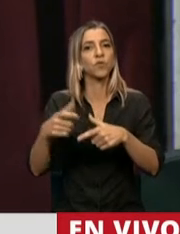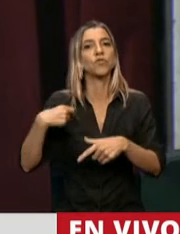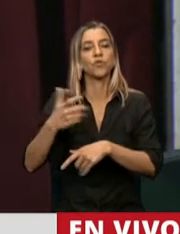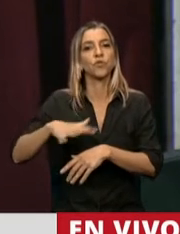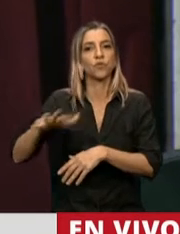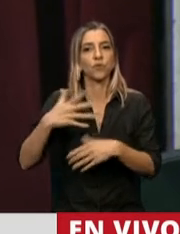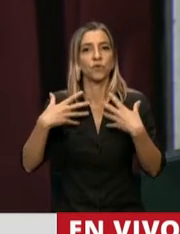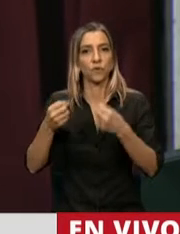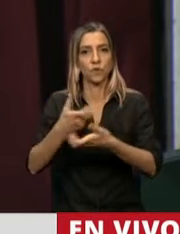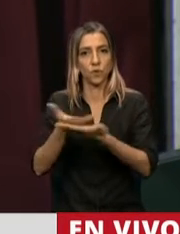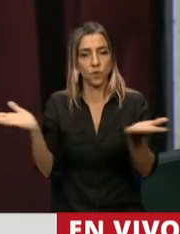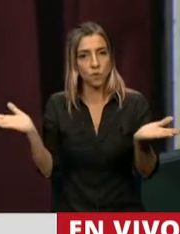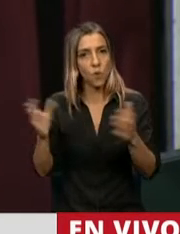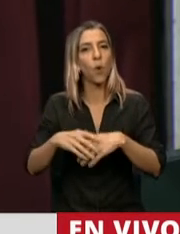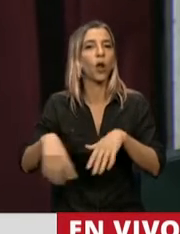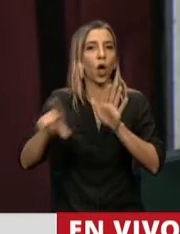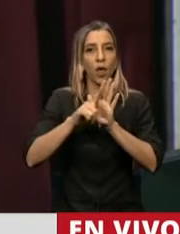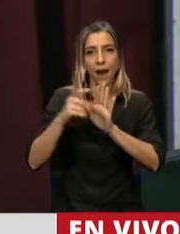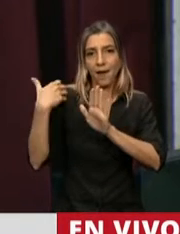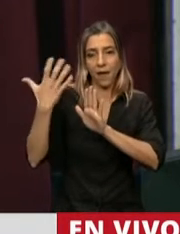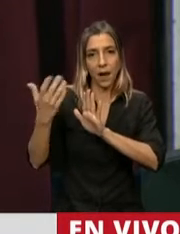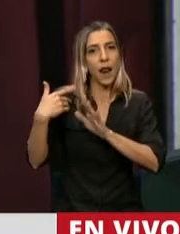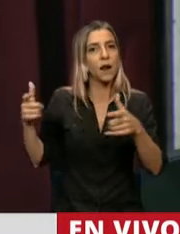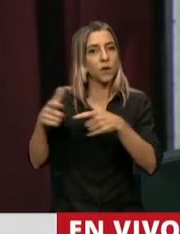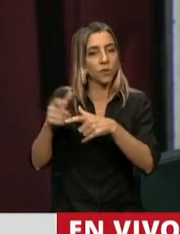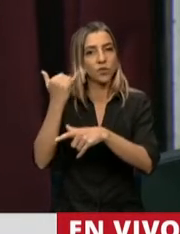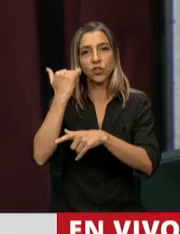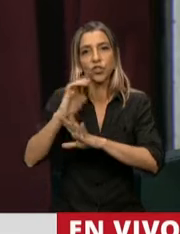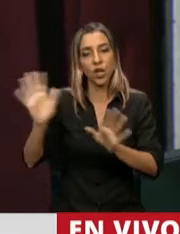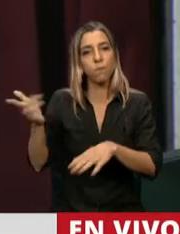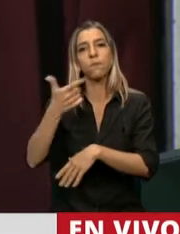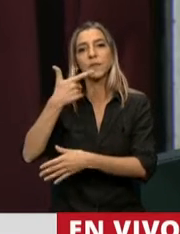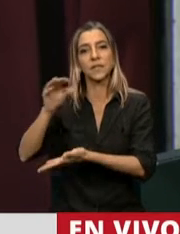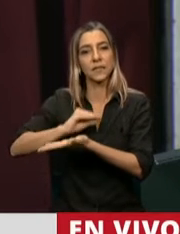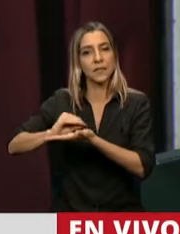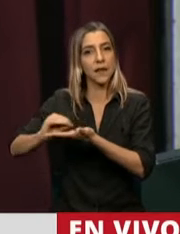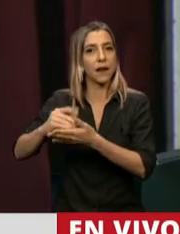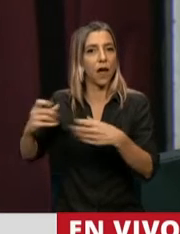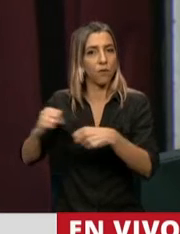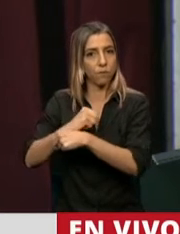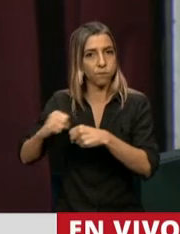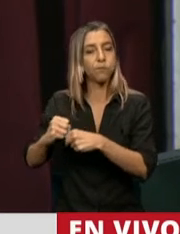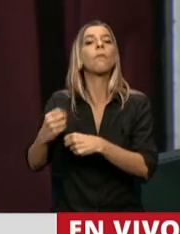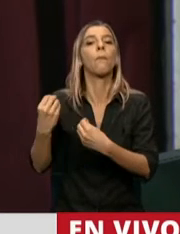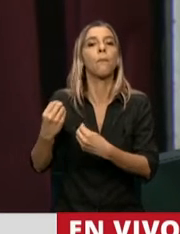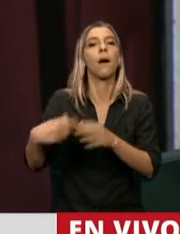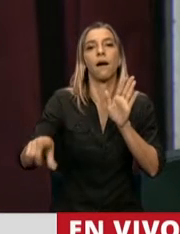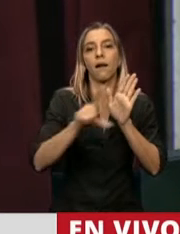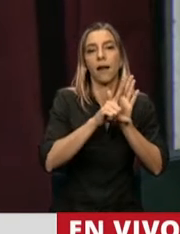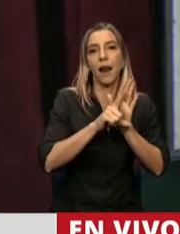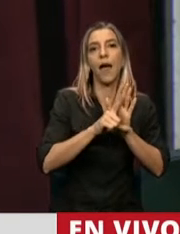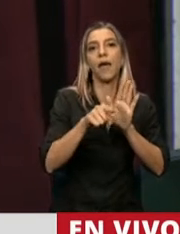general recaído en el proyecto de ley venido en revisión del honorable senado sobre ejercicio profesional de la zona de